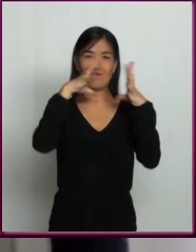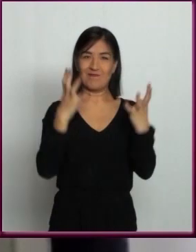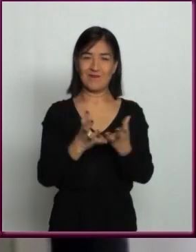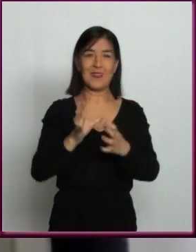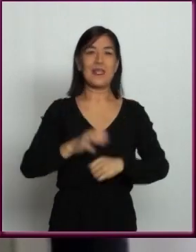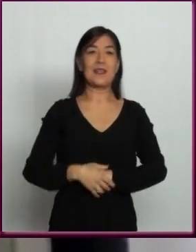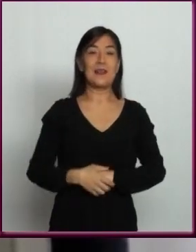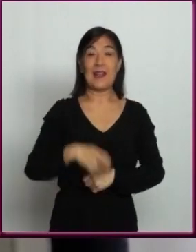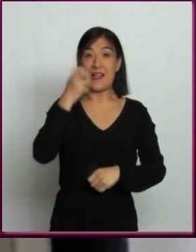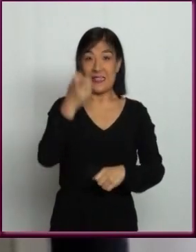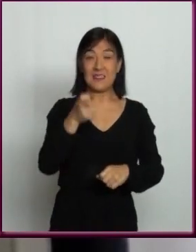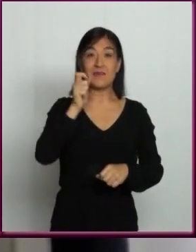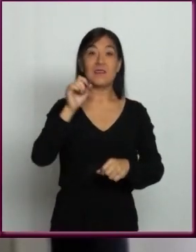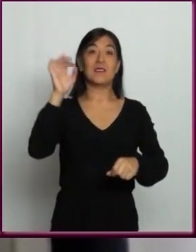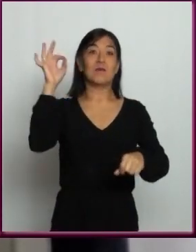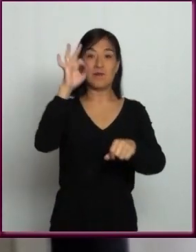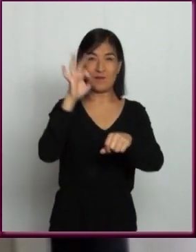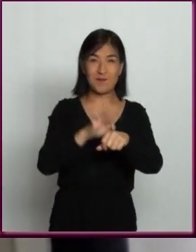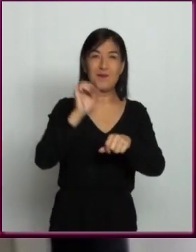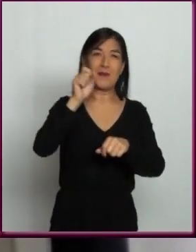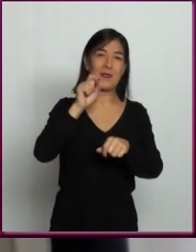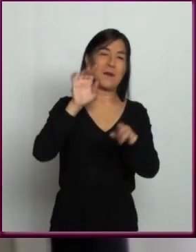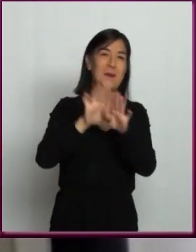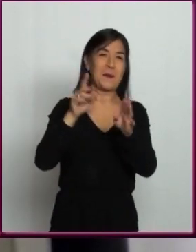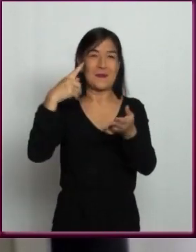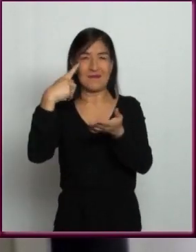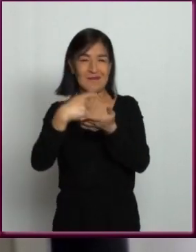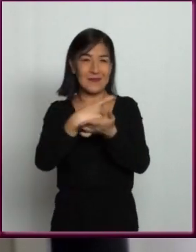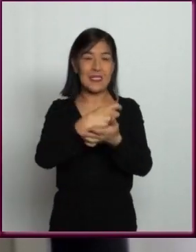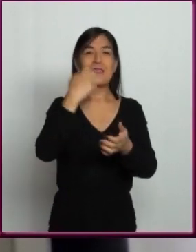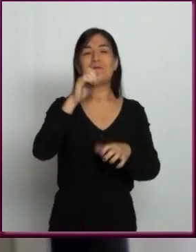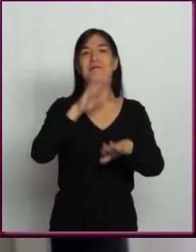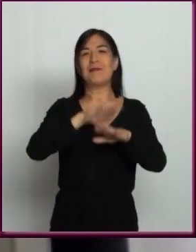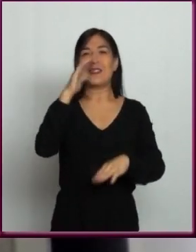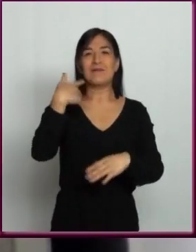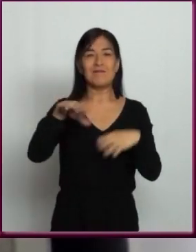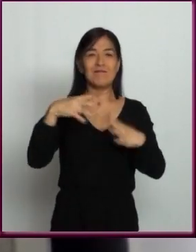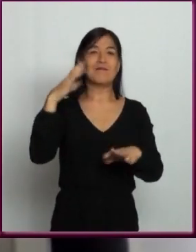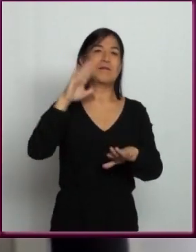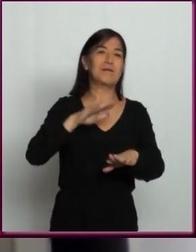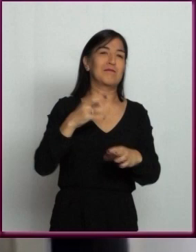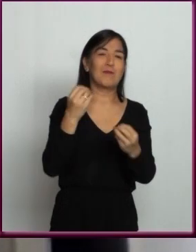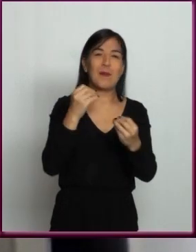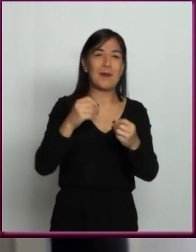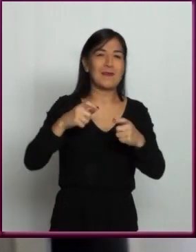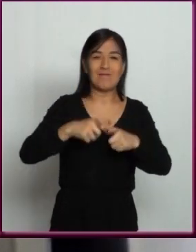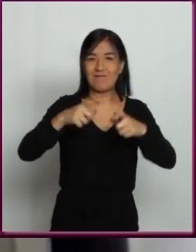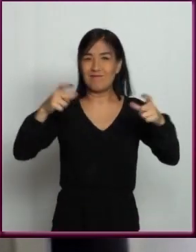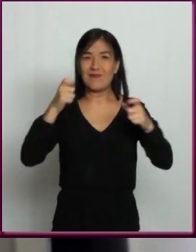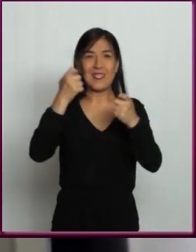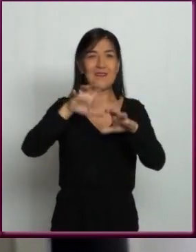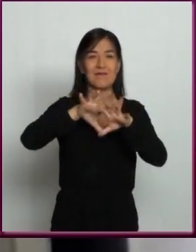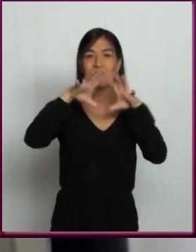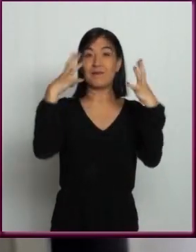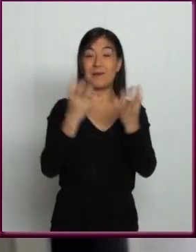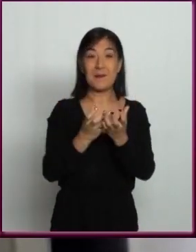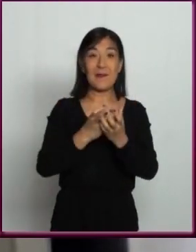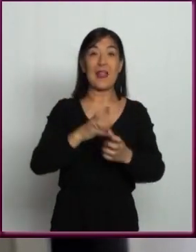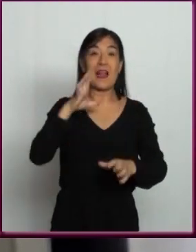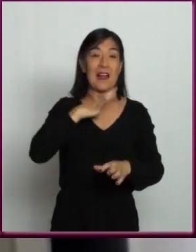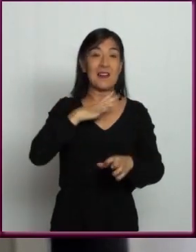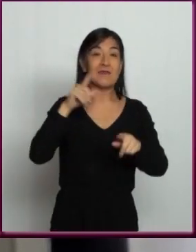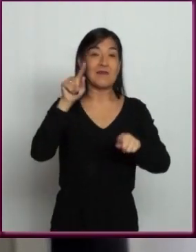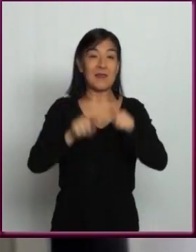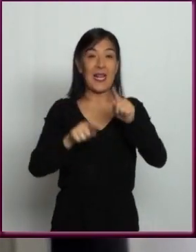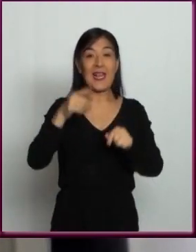los insectos es el grupo de animales más rico en especies y con mayor abundancia en el planeta. Se calcula que hay